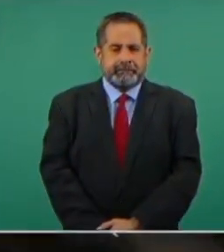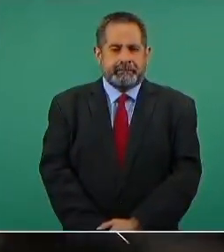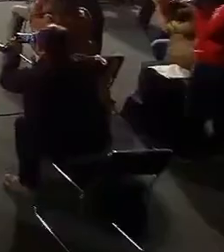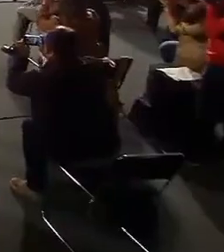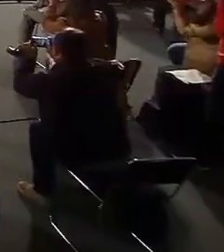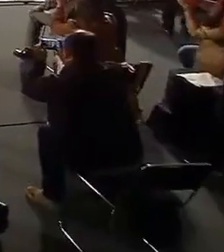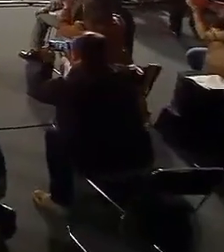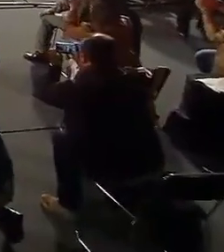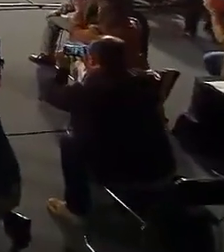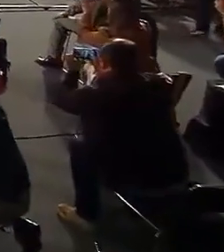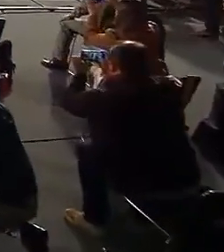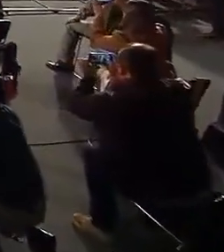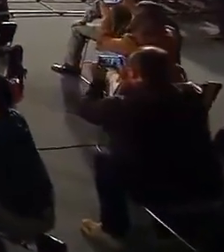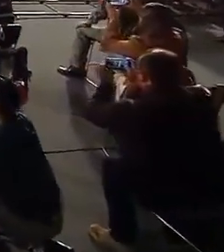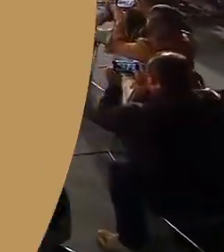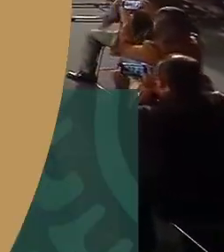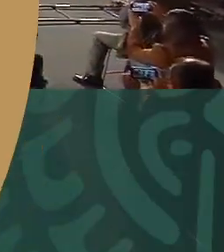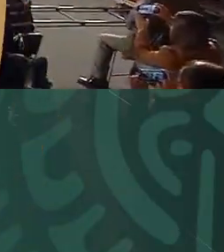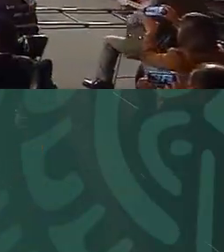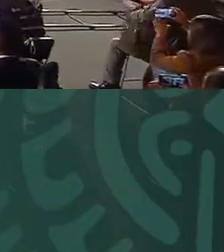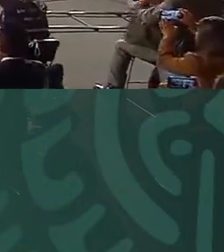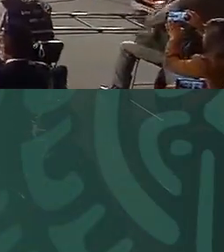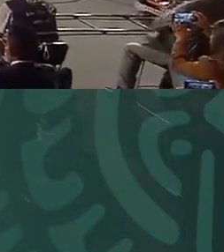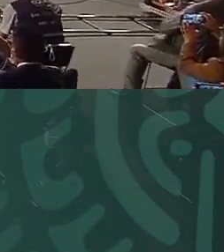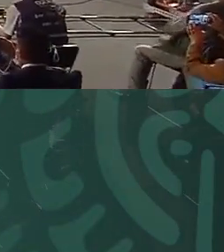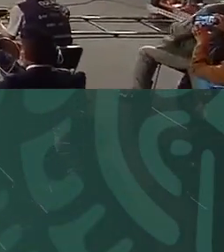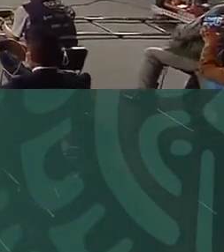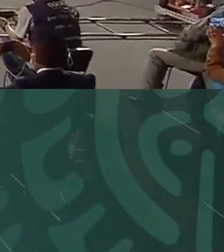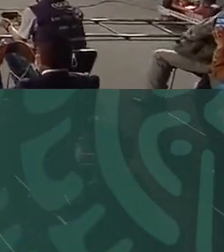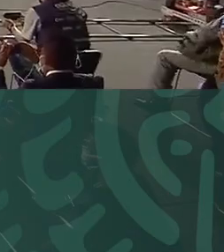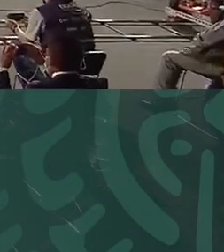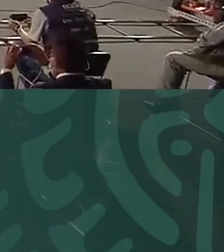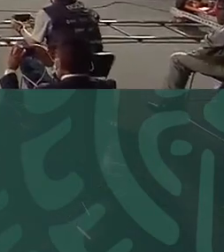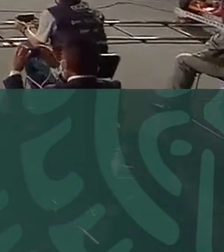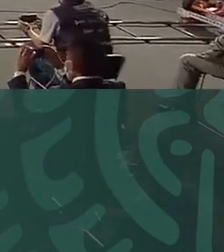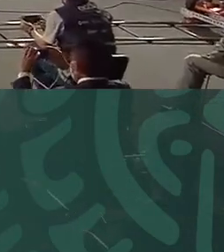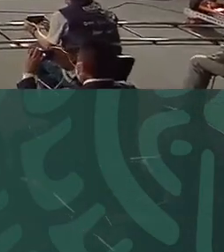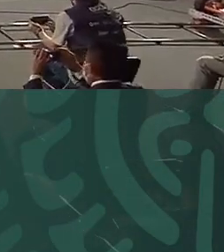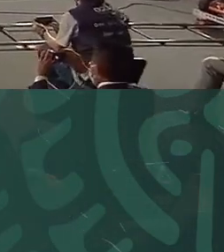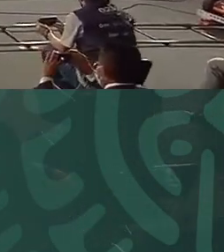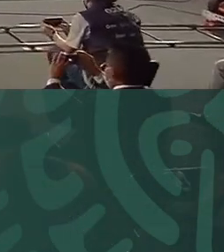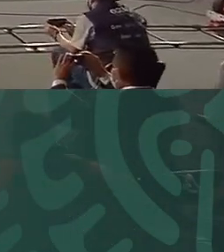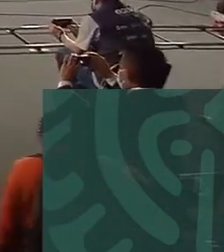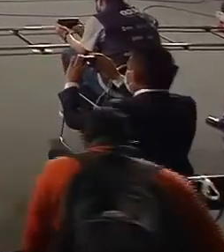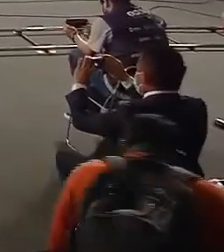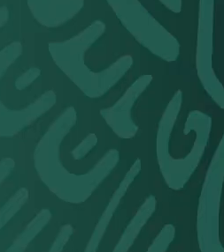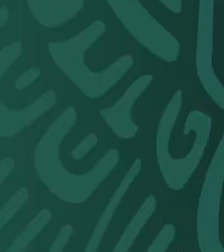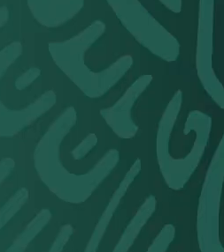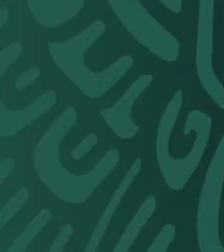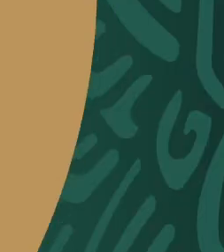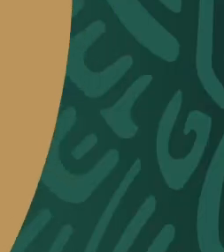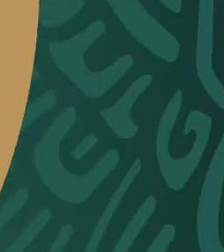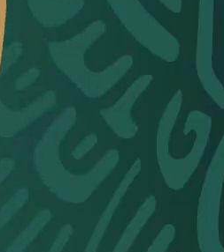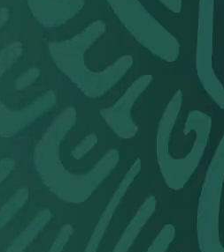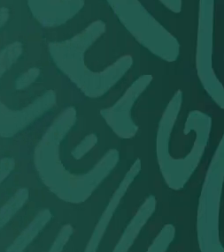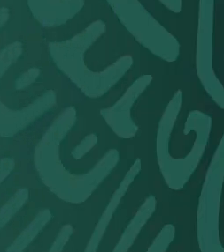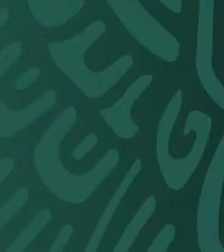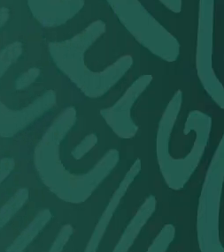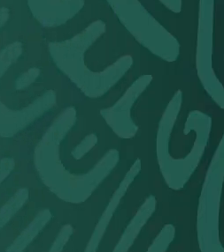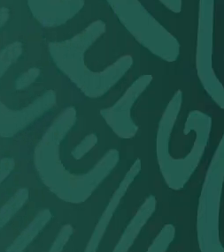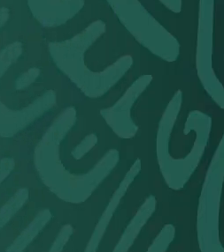Este 10 de mayo, el presidente Andrés Manuel López Obrador celebró el Día de las Madres con concierto de la artista Eugenia León